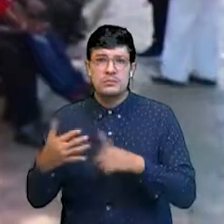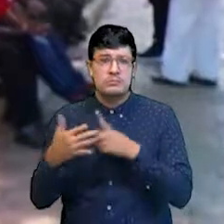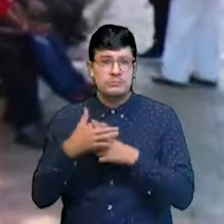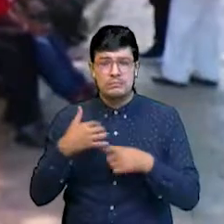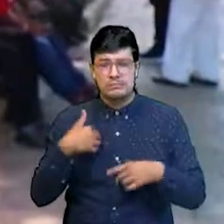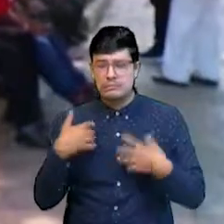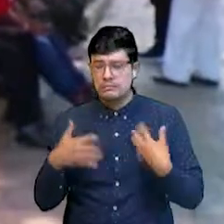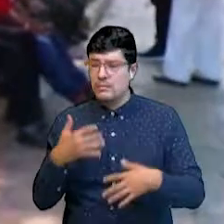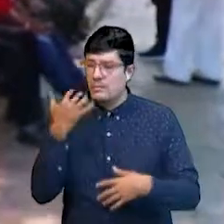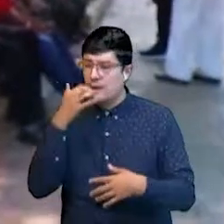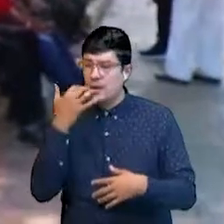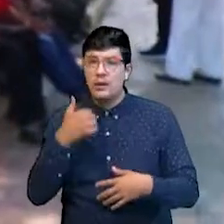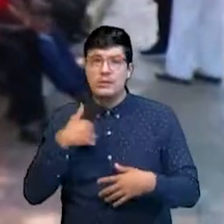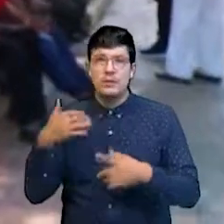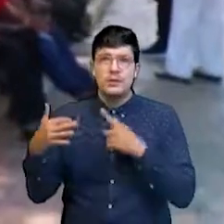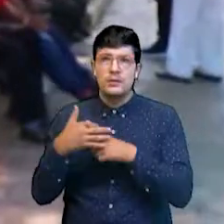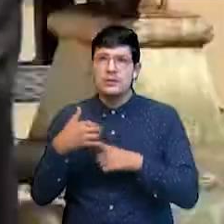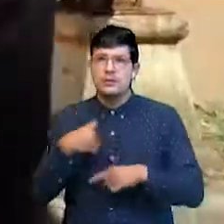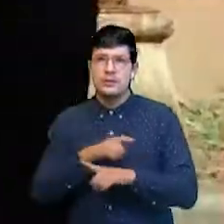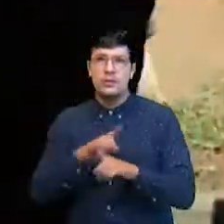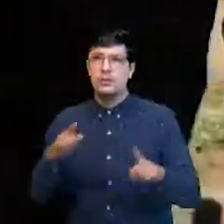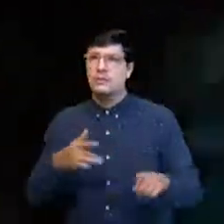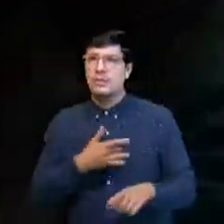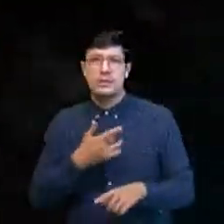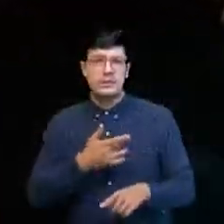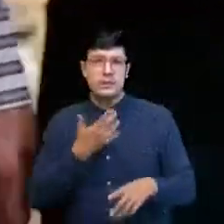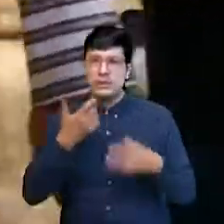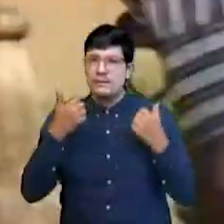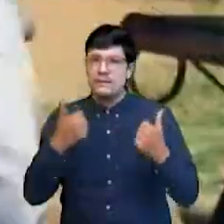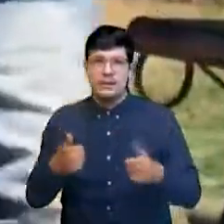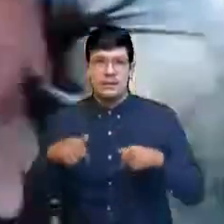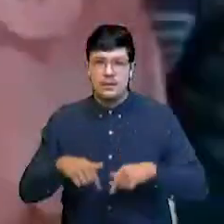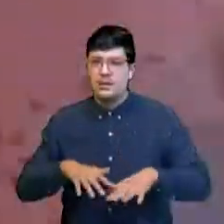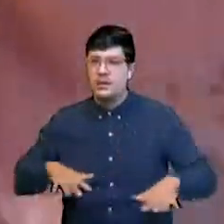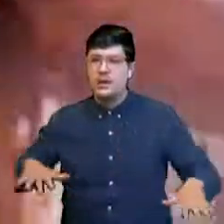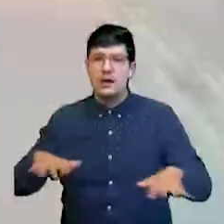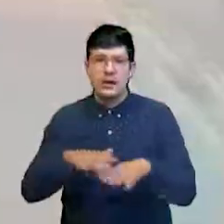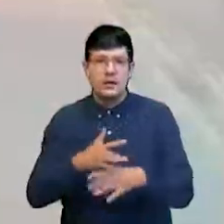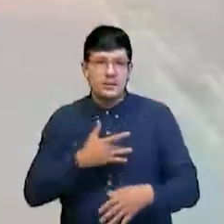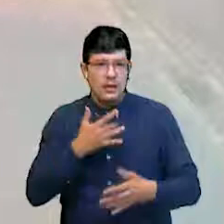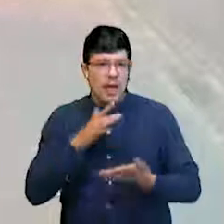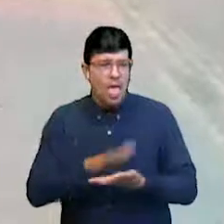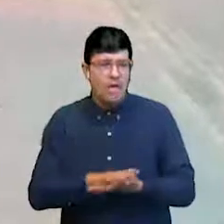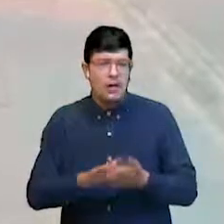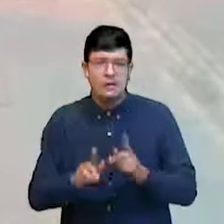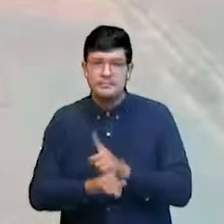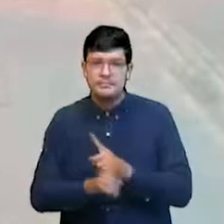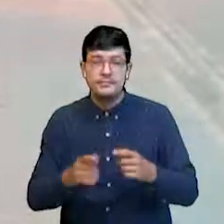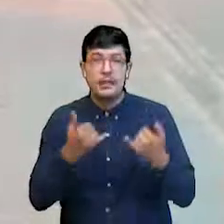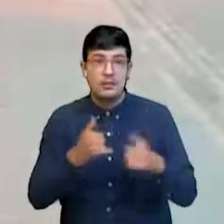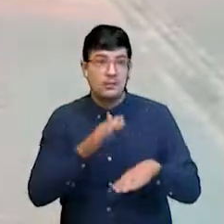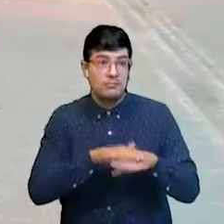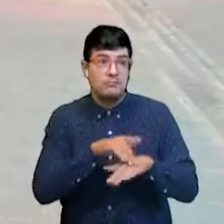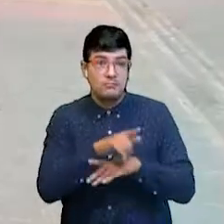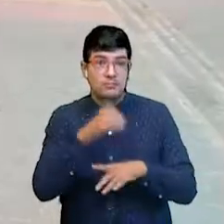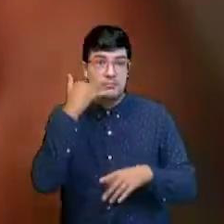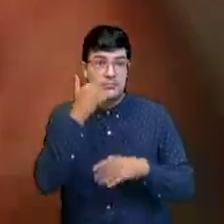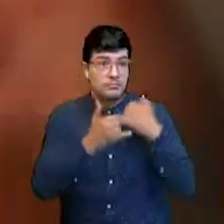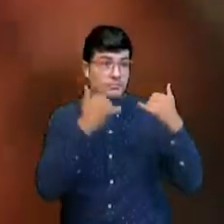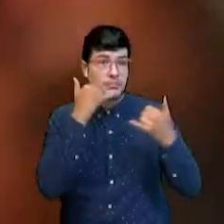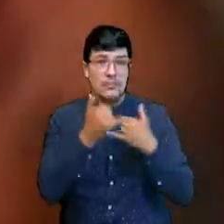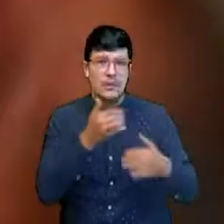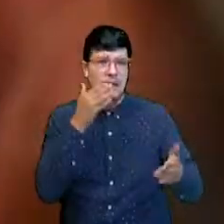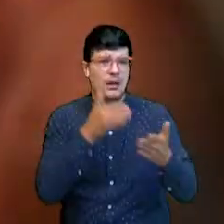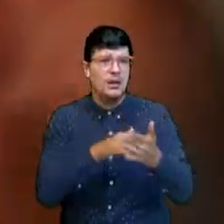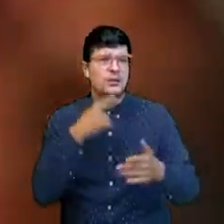entonces eso influye en que no me sienta segura. Las autoridades reciben los llamados de las comunidades, pero han indicado que en su mayoría estos